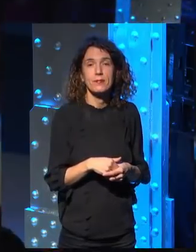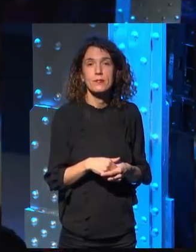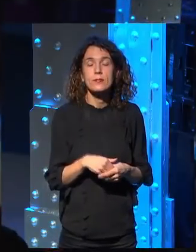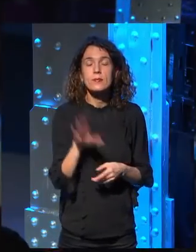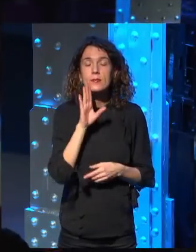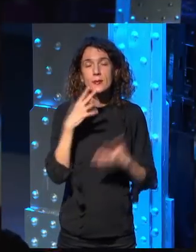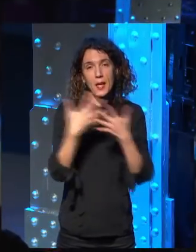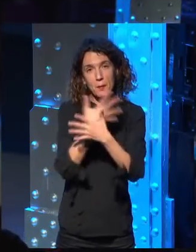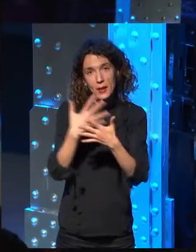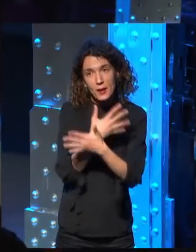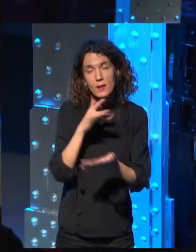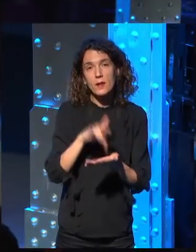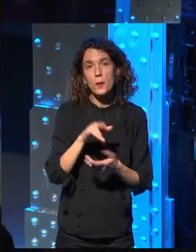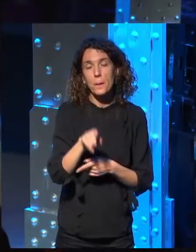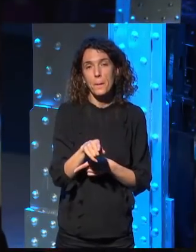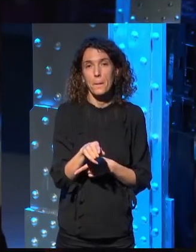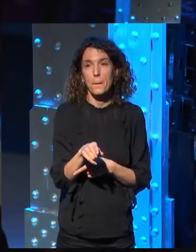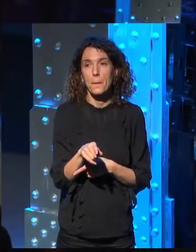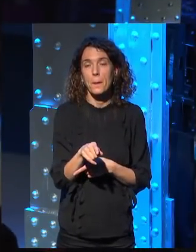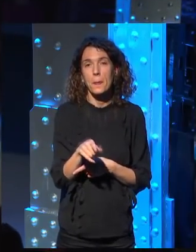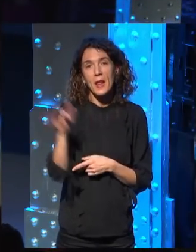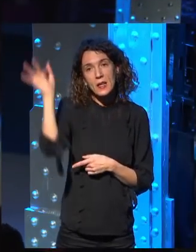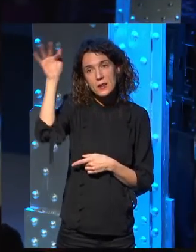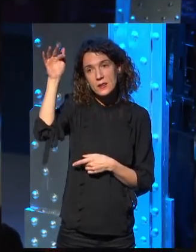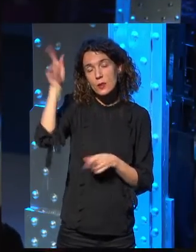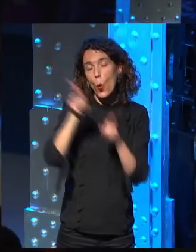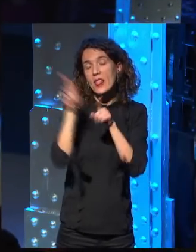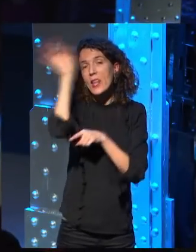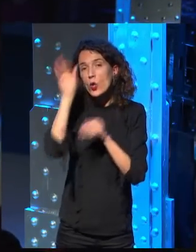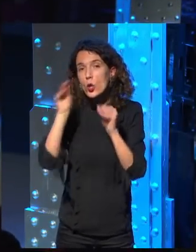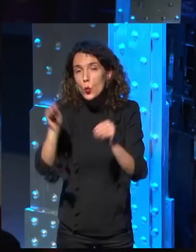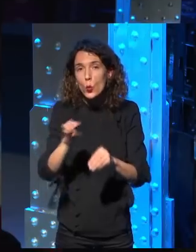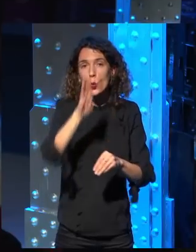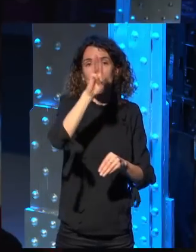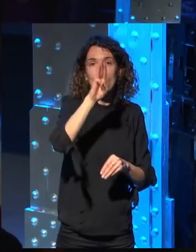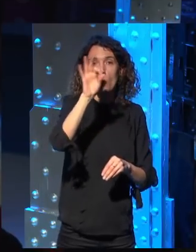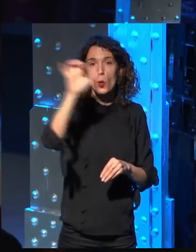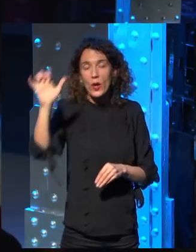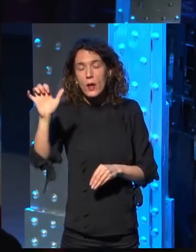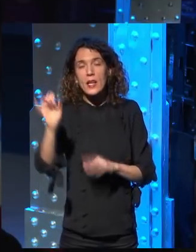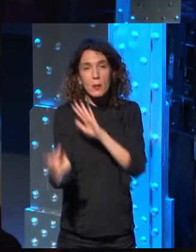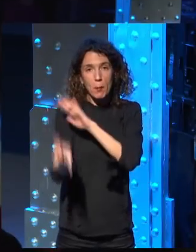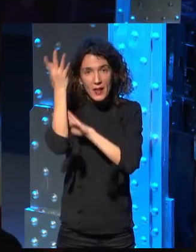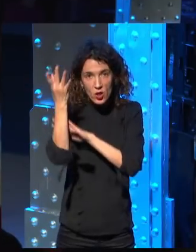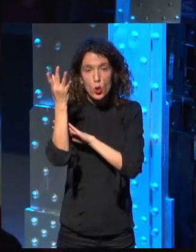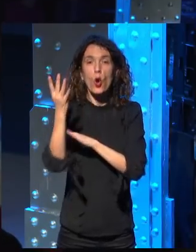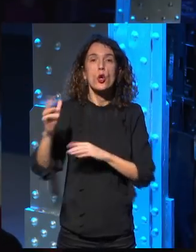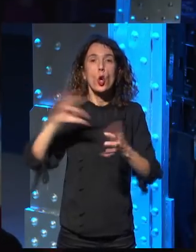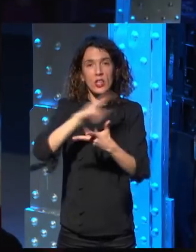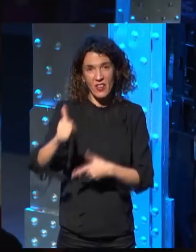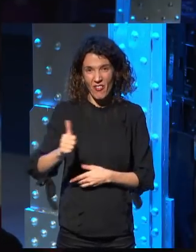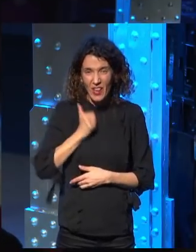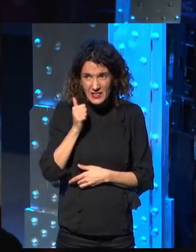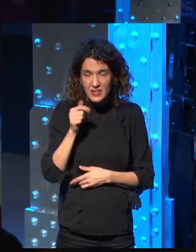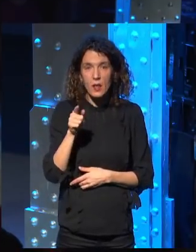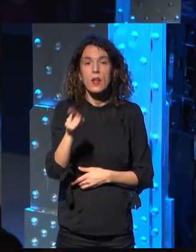yo quería que nos contaras esa tesis que tienes, que Poe fue el inventor de las fake news.